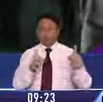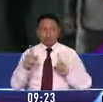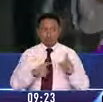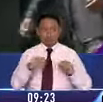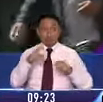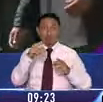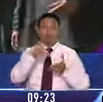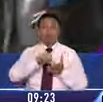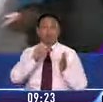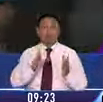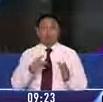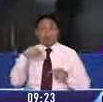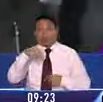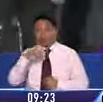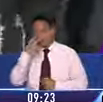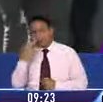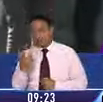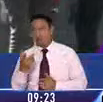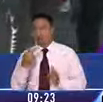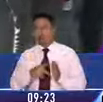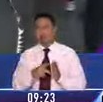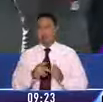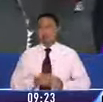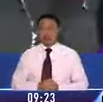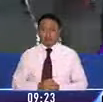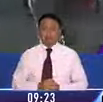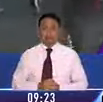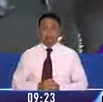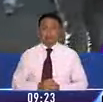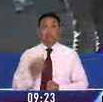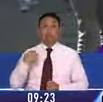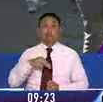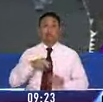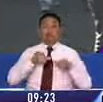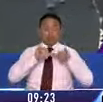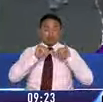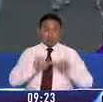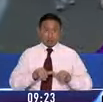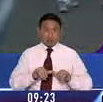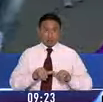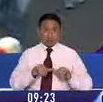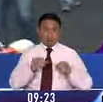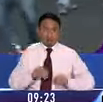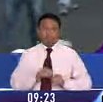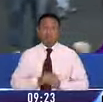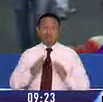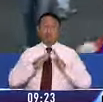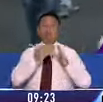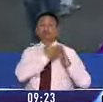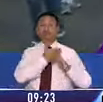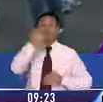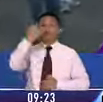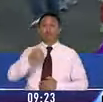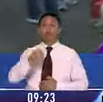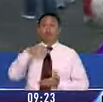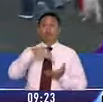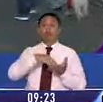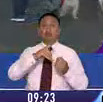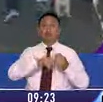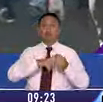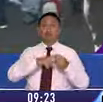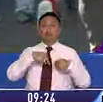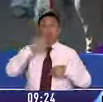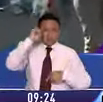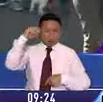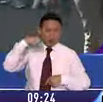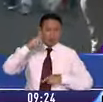ciudadanos también que se han dado cita acá hasta este punto. Nosotros nos vamos a mantener también en el Palacio de Carondelet, centro histórico de la ciudad, y